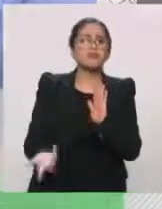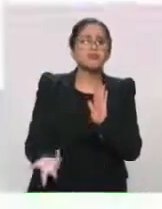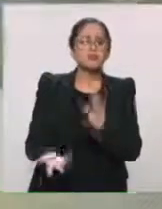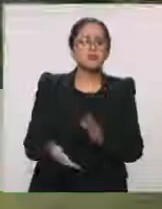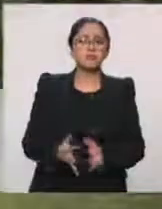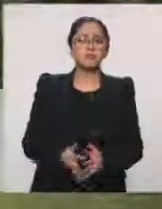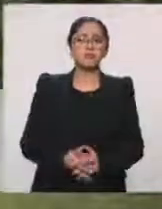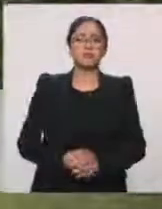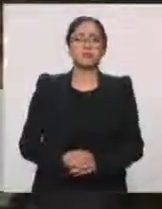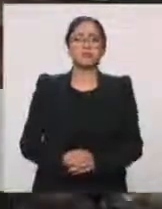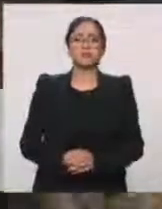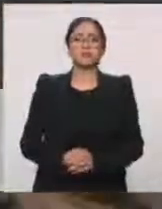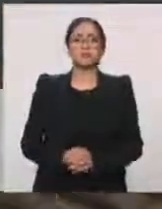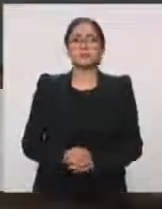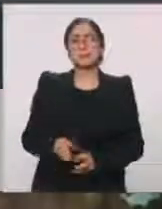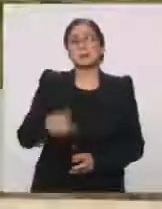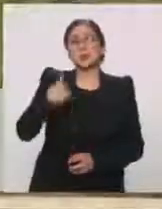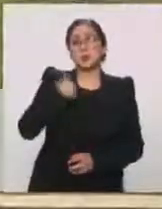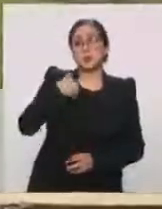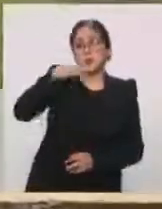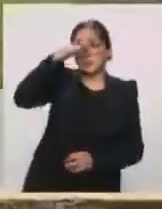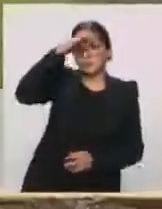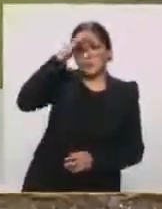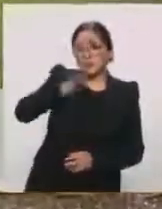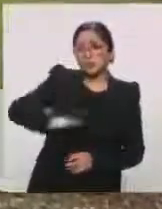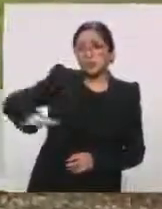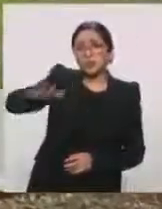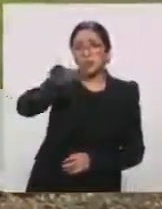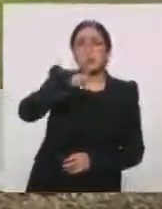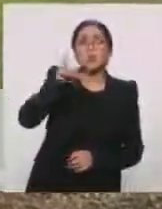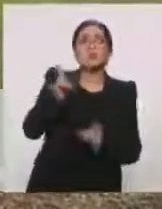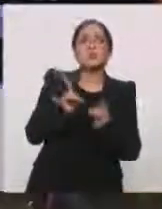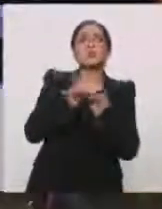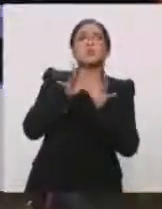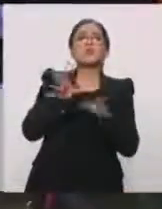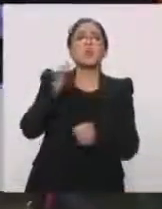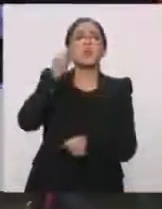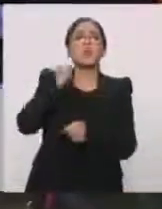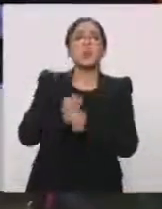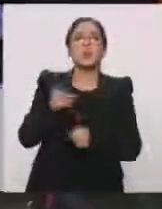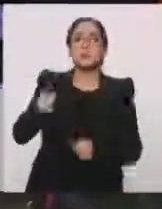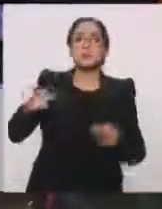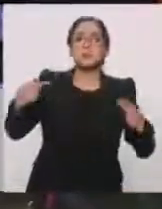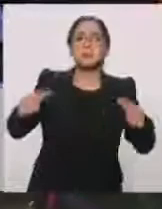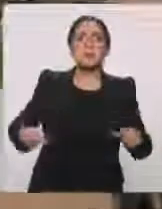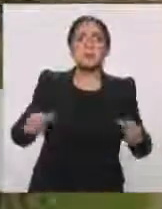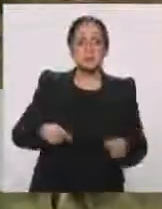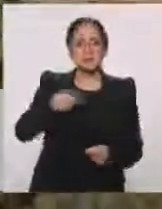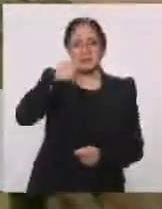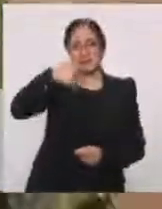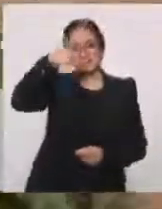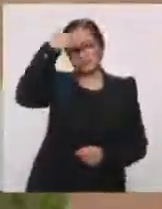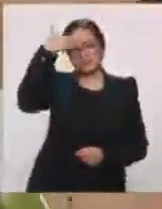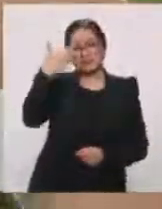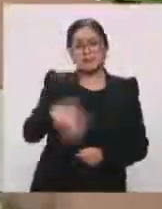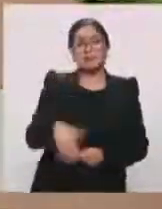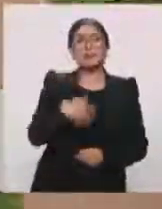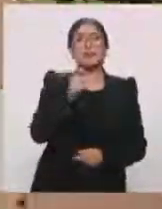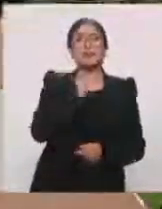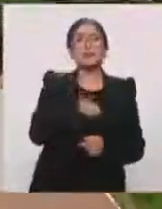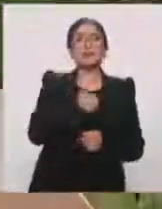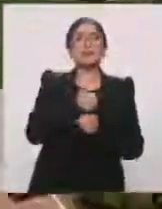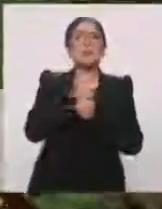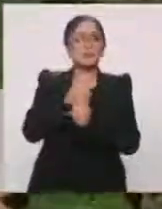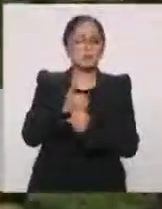Bueno, pues yo creo que muchos de esos impactos ya los estamos padeciendo de a poco, porque básicamente,